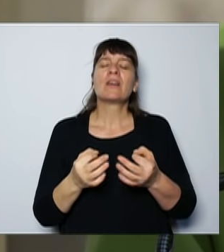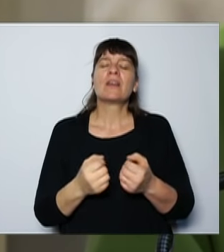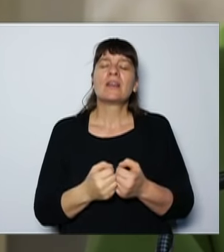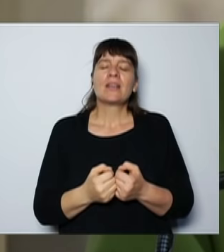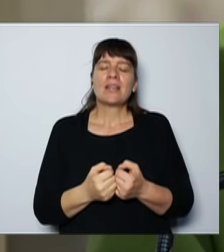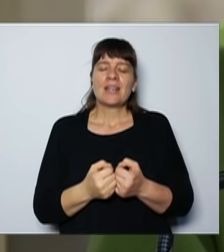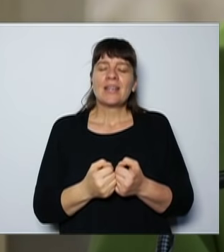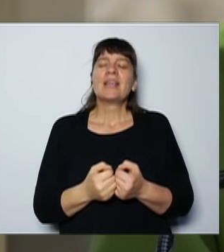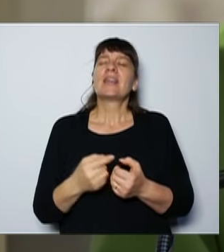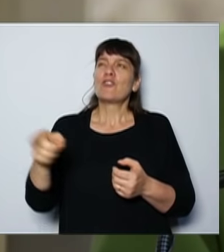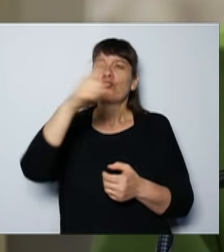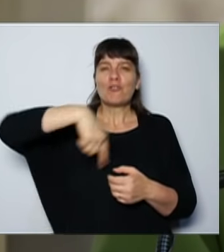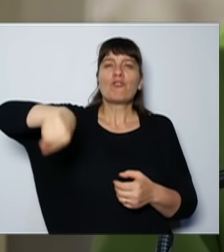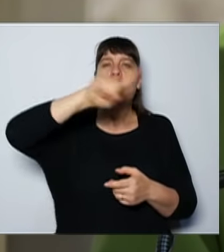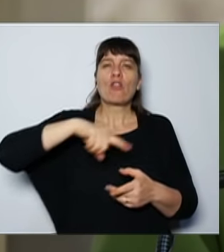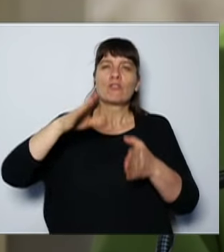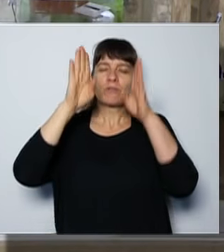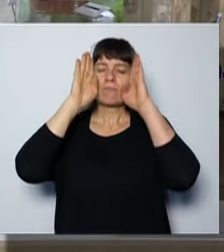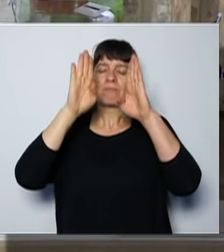conságranos en la verdad.